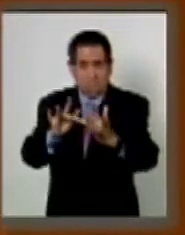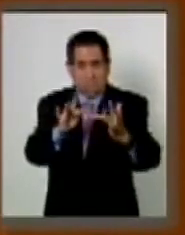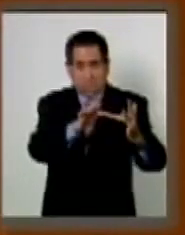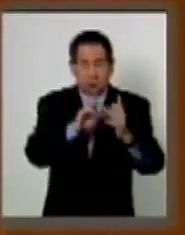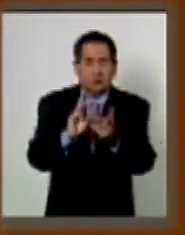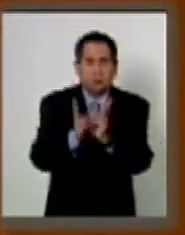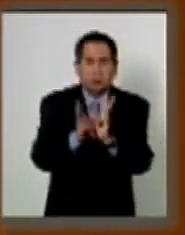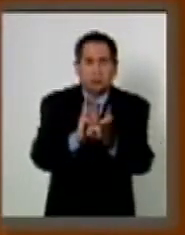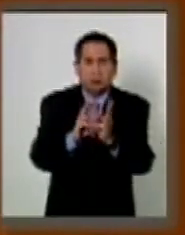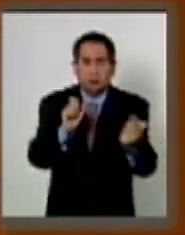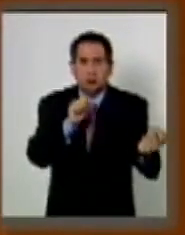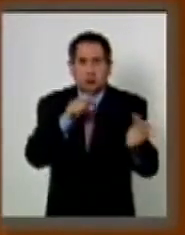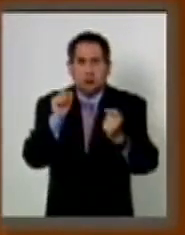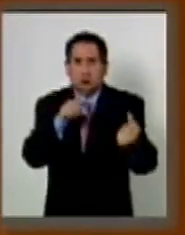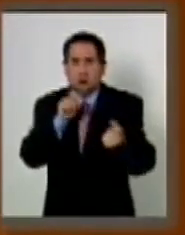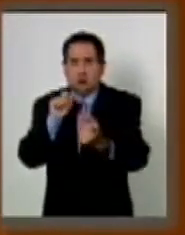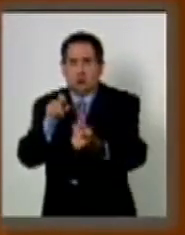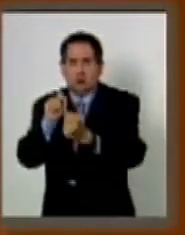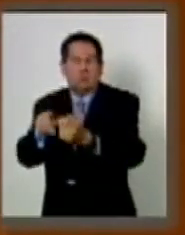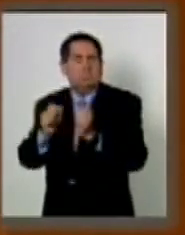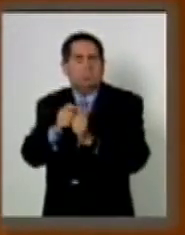WhatsApp con su policía municipal.